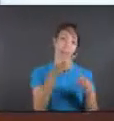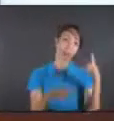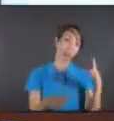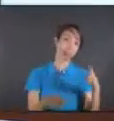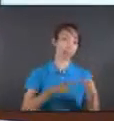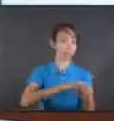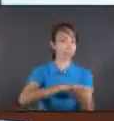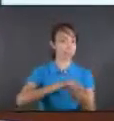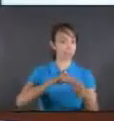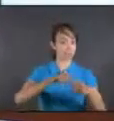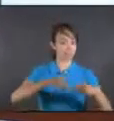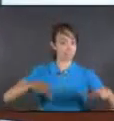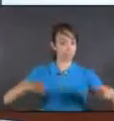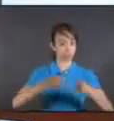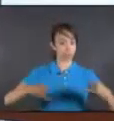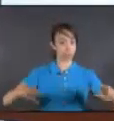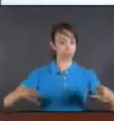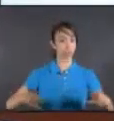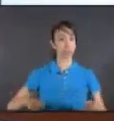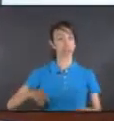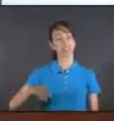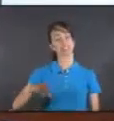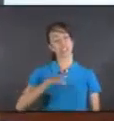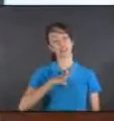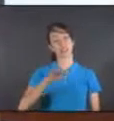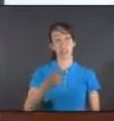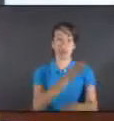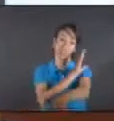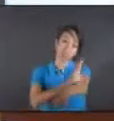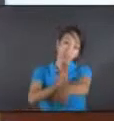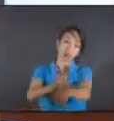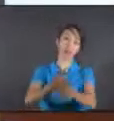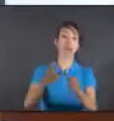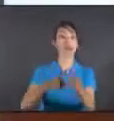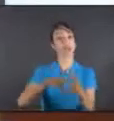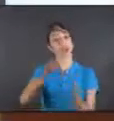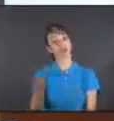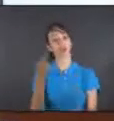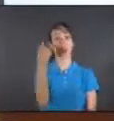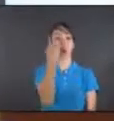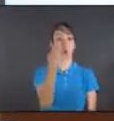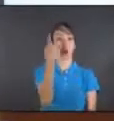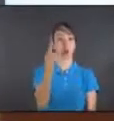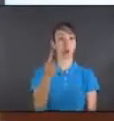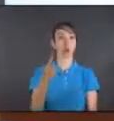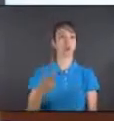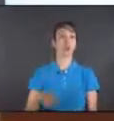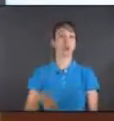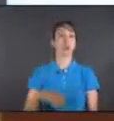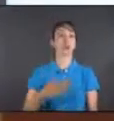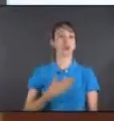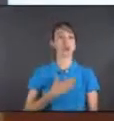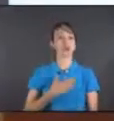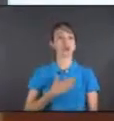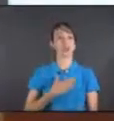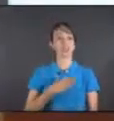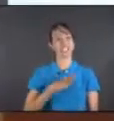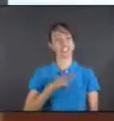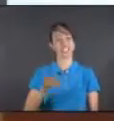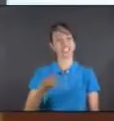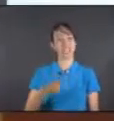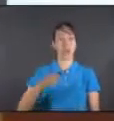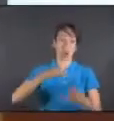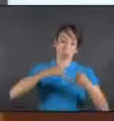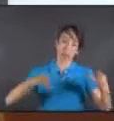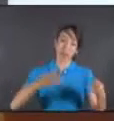parcial, así que tiene que continuar, falta que operen el otro ojo, que hagan otro trabajo todavía en el mismo